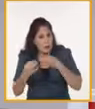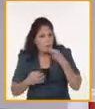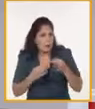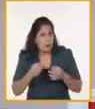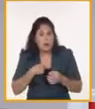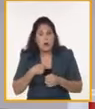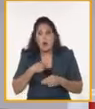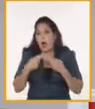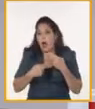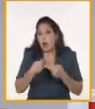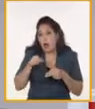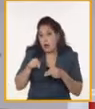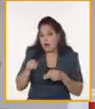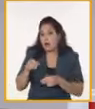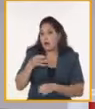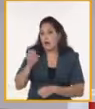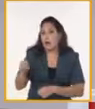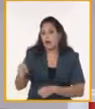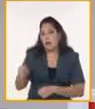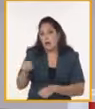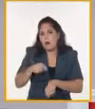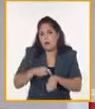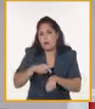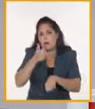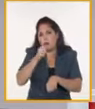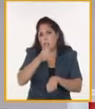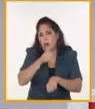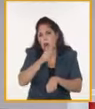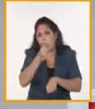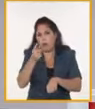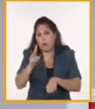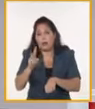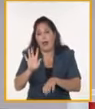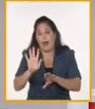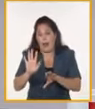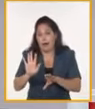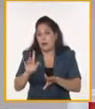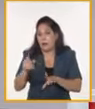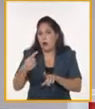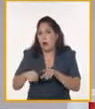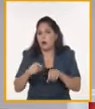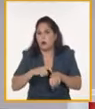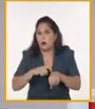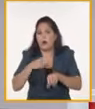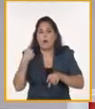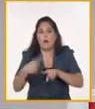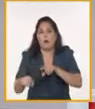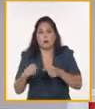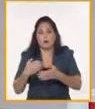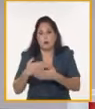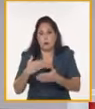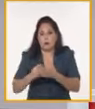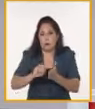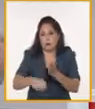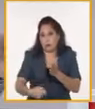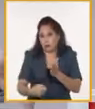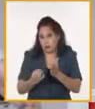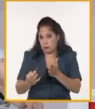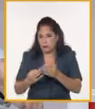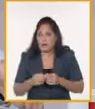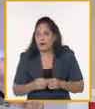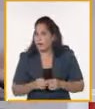explique más que demostrar explique y argumente y bueno después eso se hace las comprobaciones eh las comprobaciones pertinentes lo que no puede ser